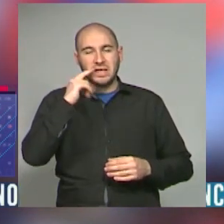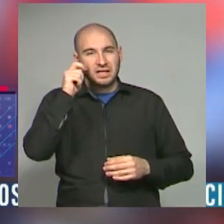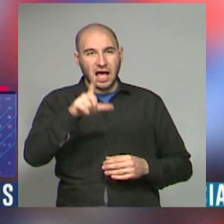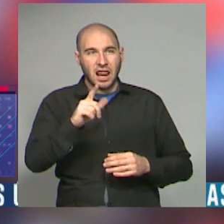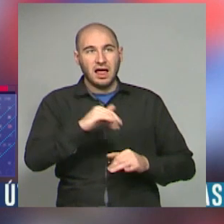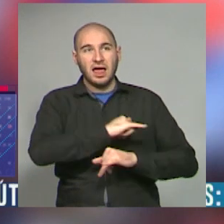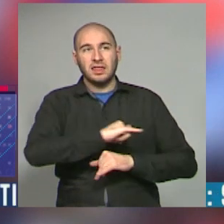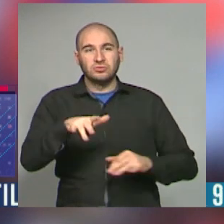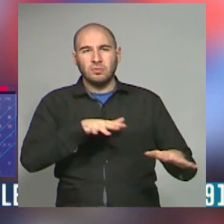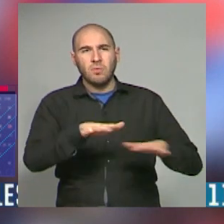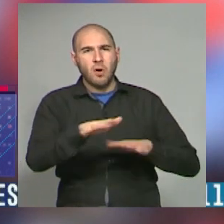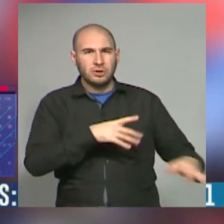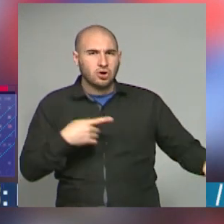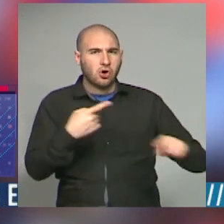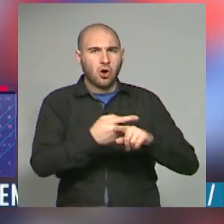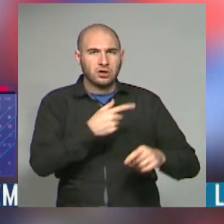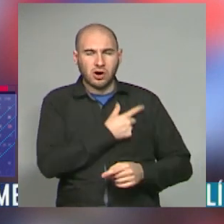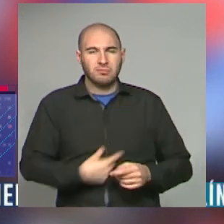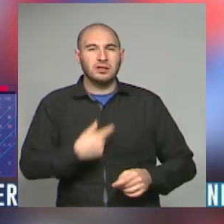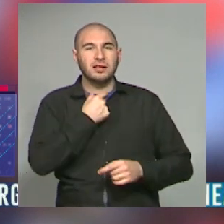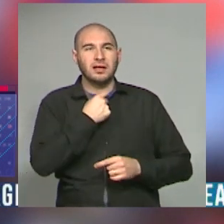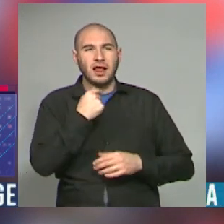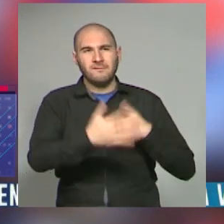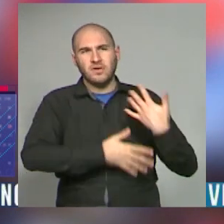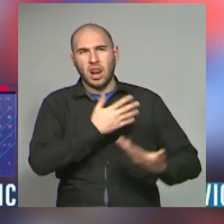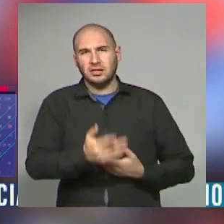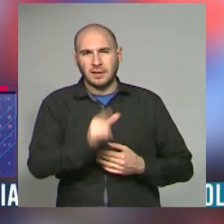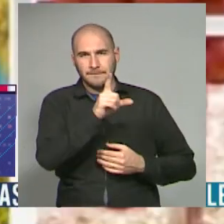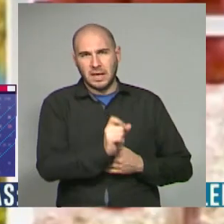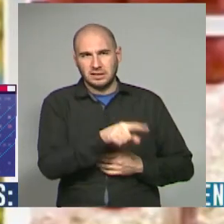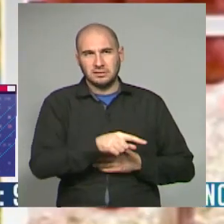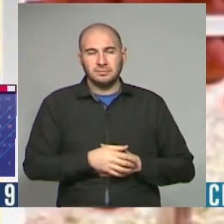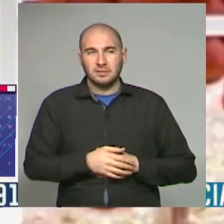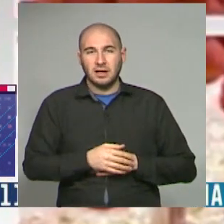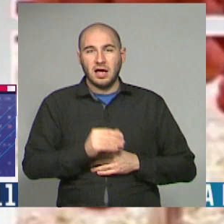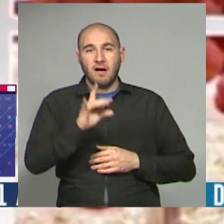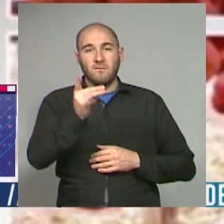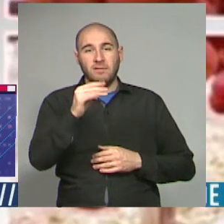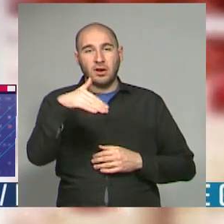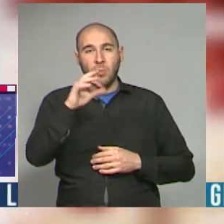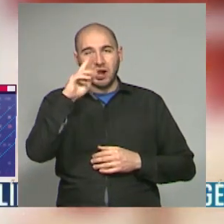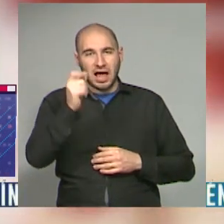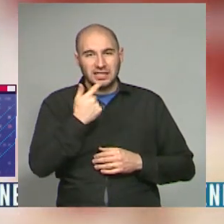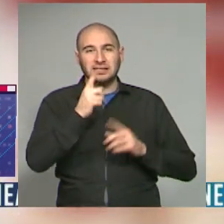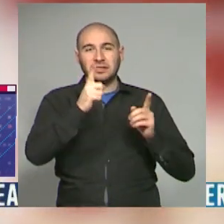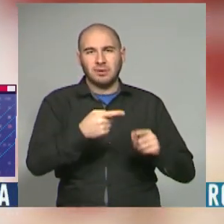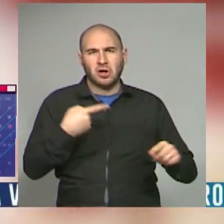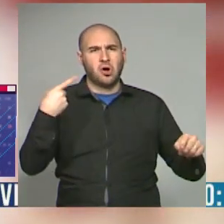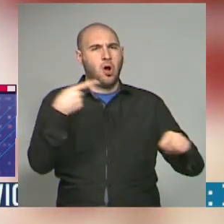Díaz-Canel denunció un movimiento golpista que pretende llenar de violencia al país. El boliviano Evo Morales también